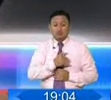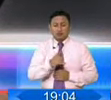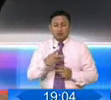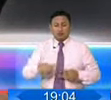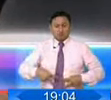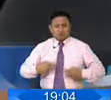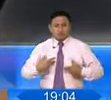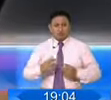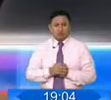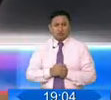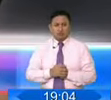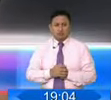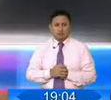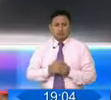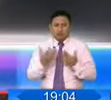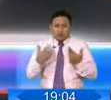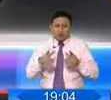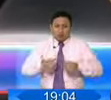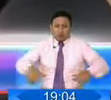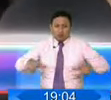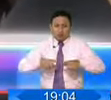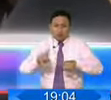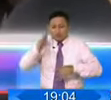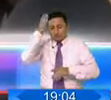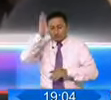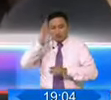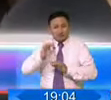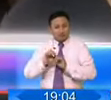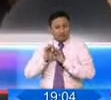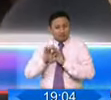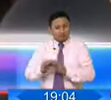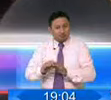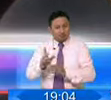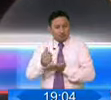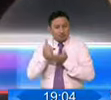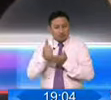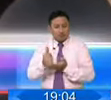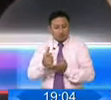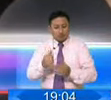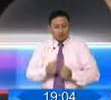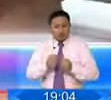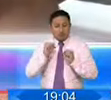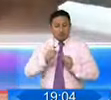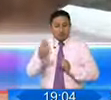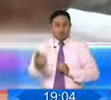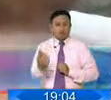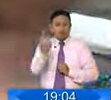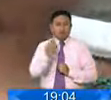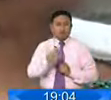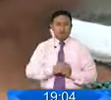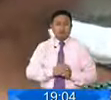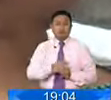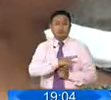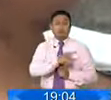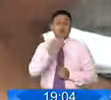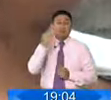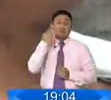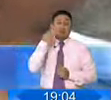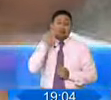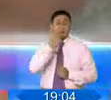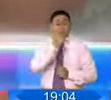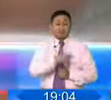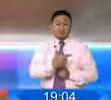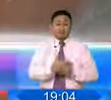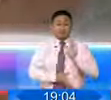vivo, él donde quiera que esté, sé que Dios le dé fuerza de voluntad para regresar. La madre del militar desaparecido